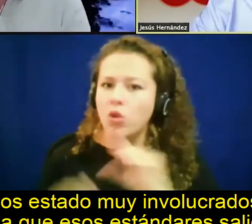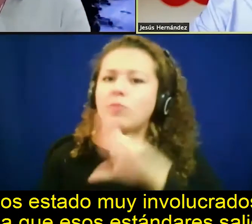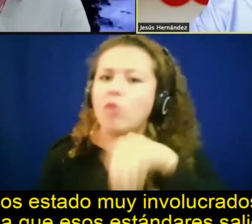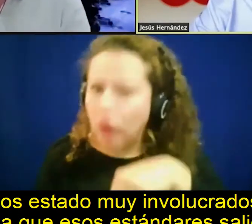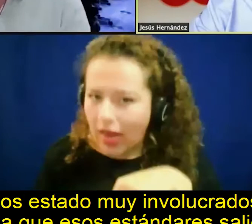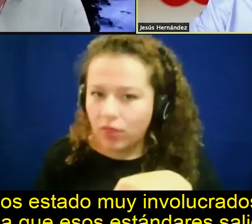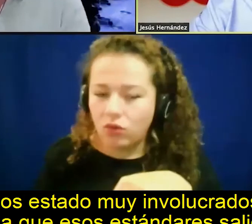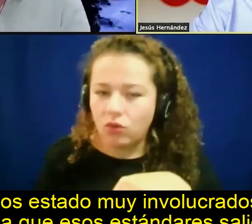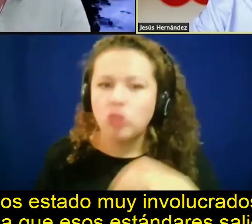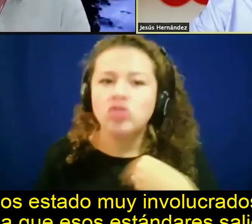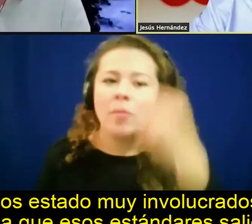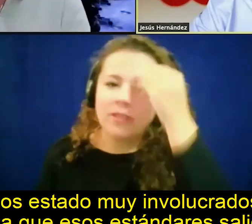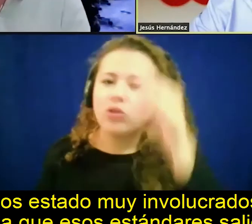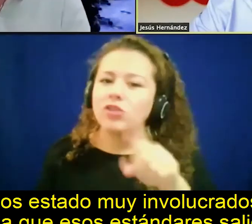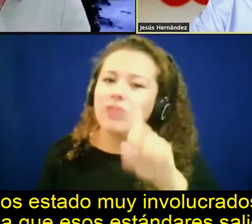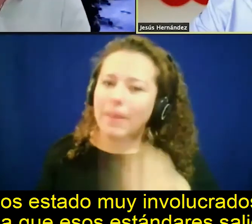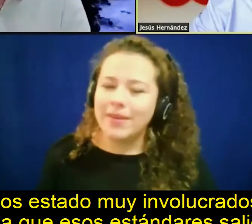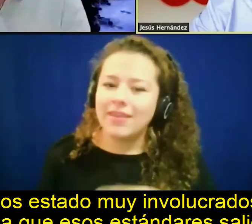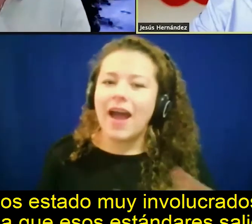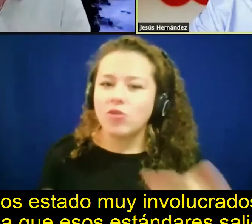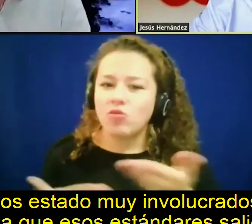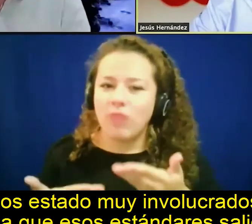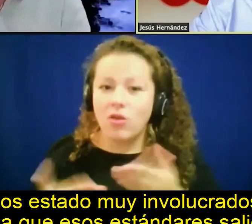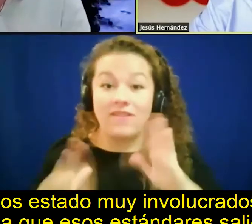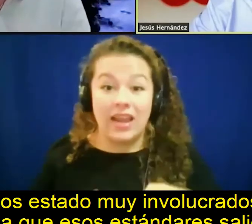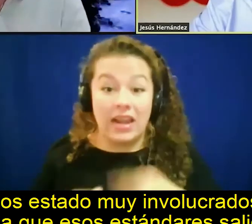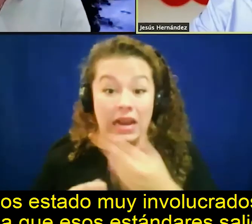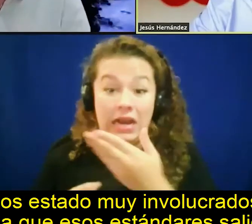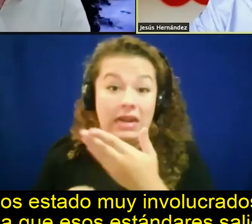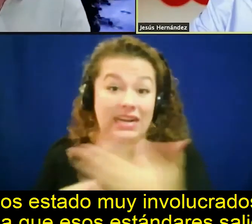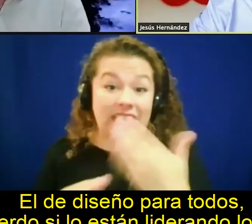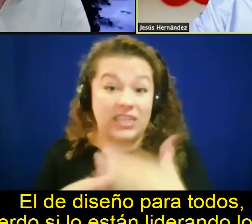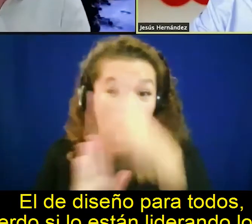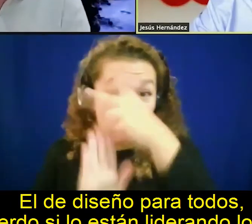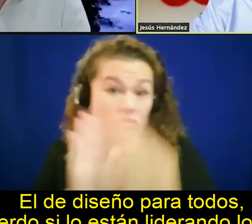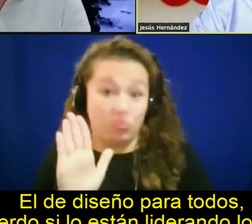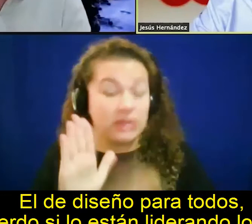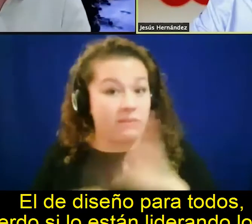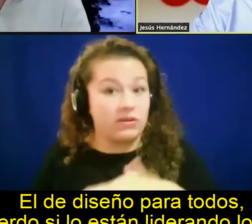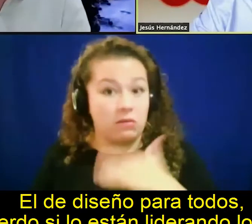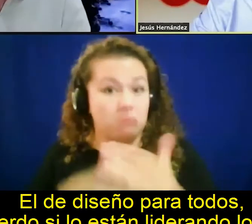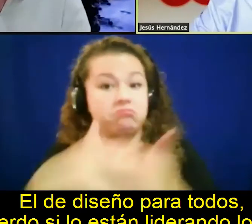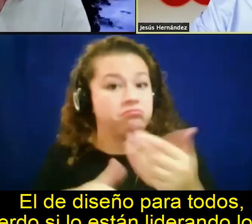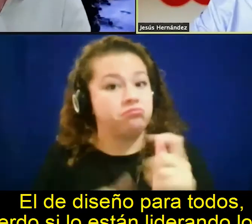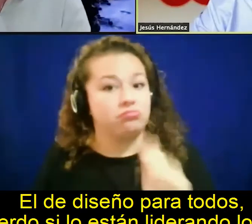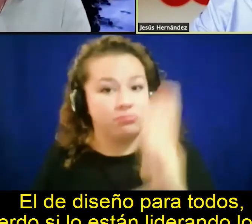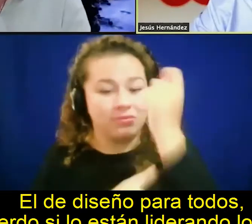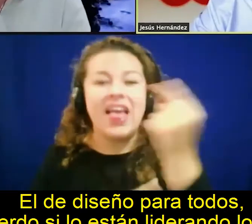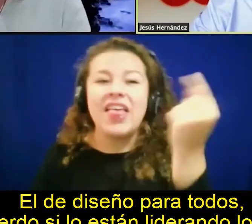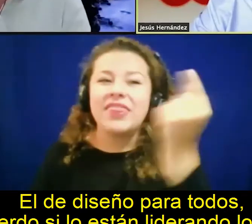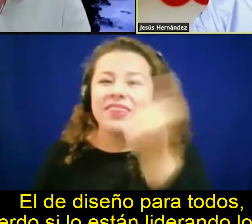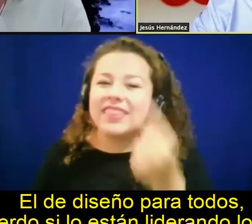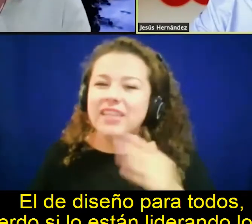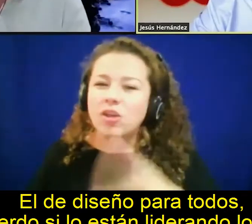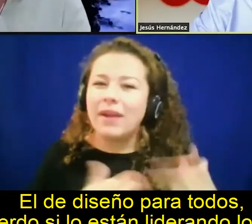también eso ha ayudado a que estos estándares hayan salido adelante, ¿no? El de diseño para todos, no recuerdo si lo están